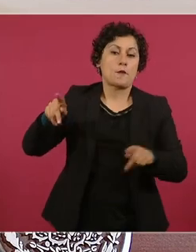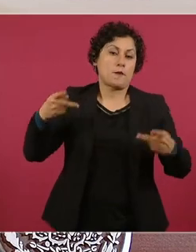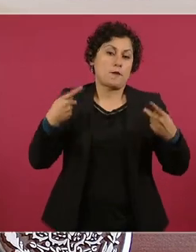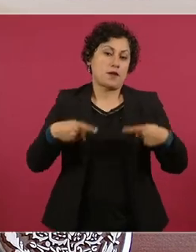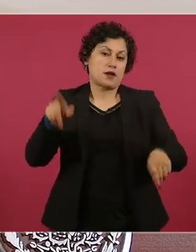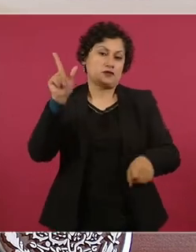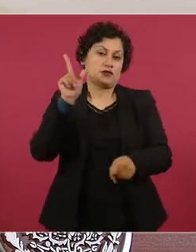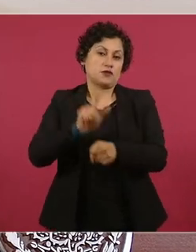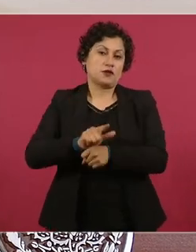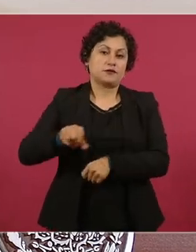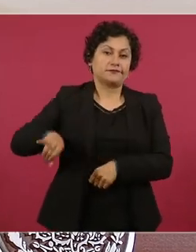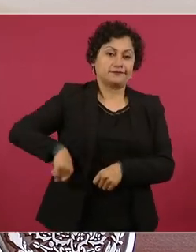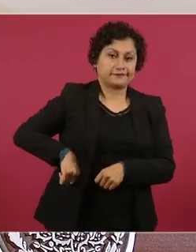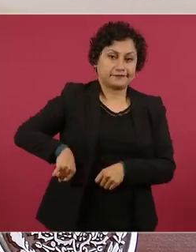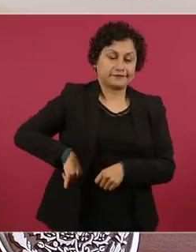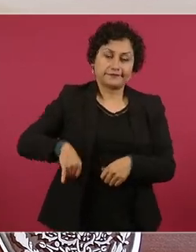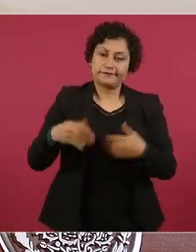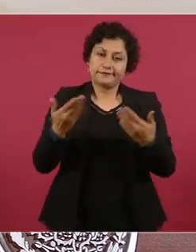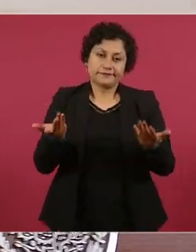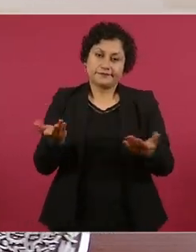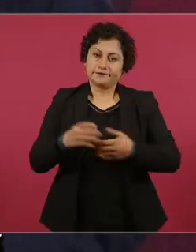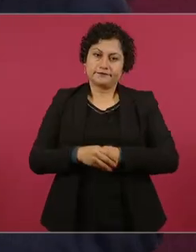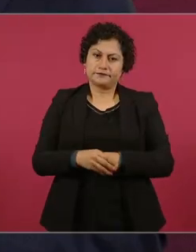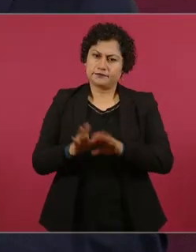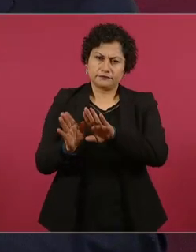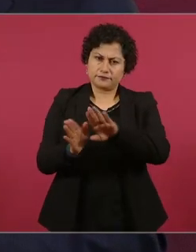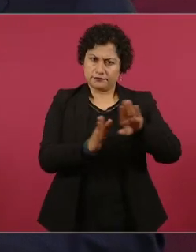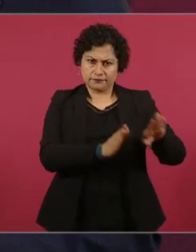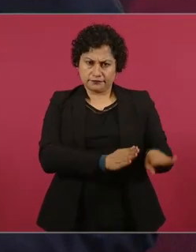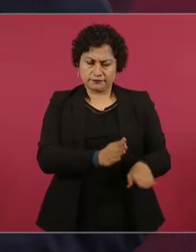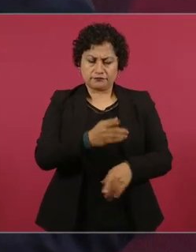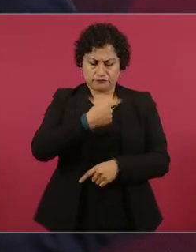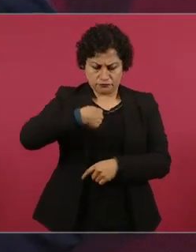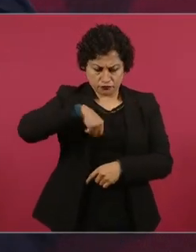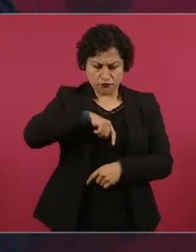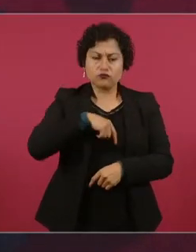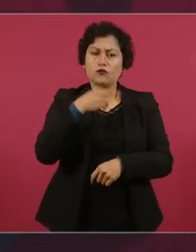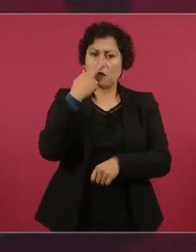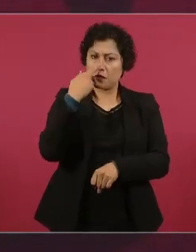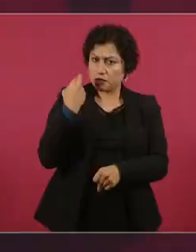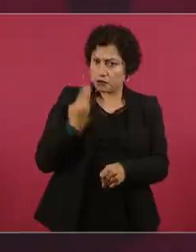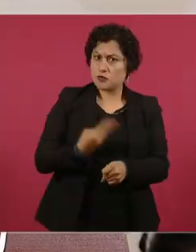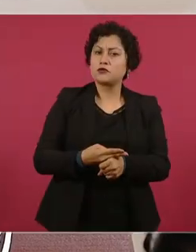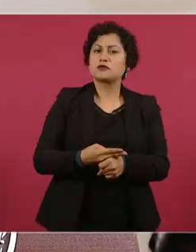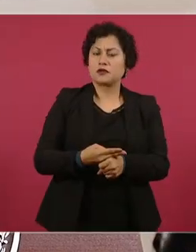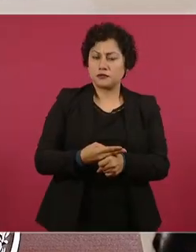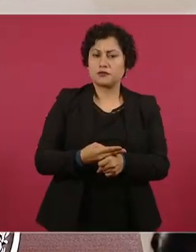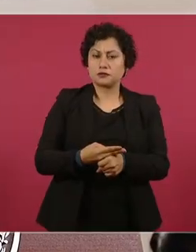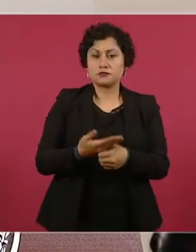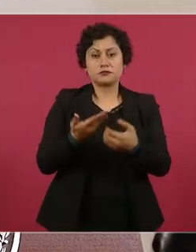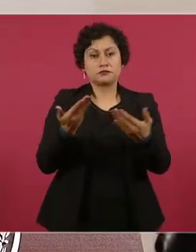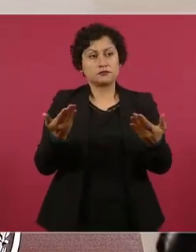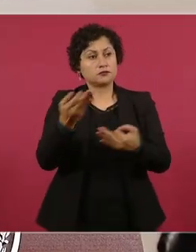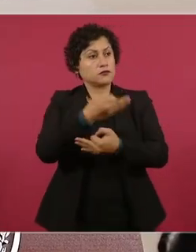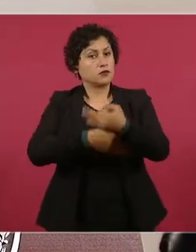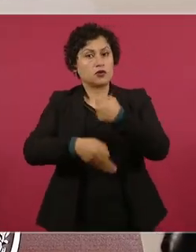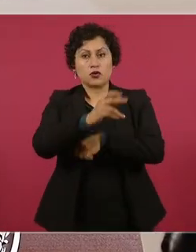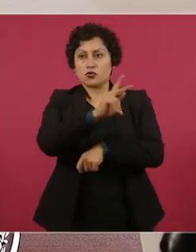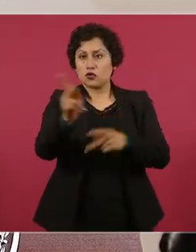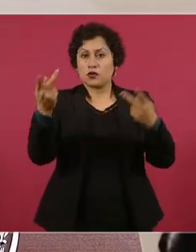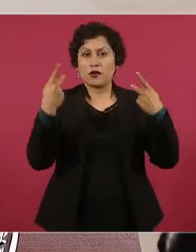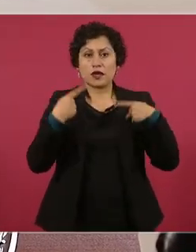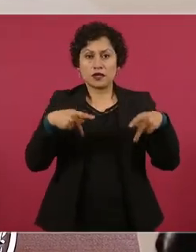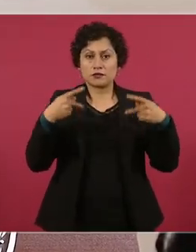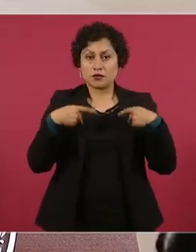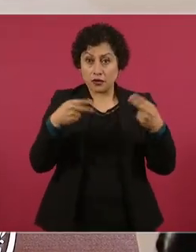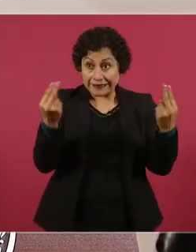Entonces, es nuestra responsabilidad y todos los que necesiten las medicinas hay que seguir